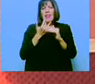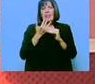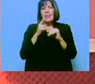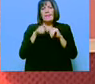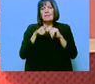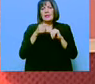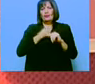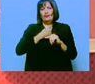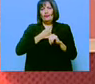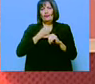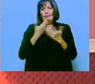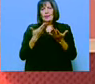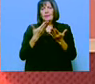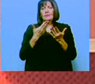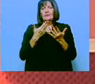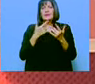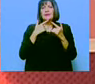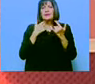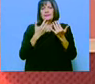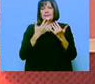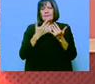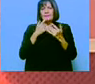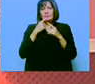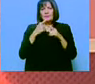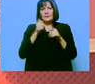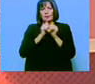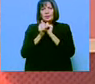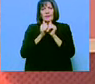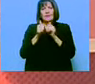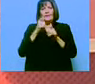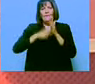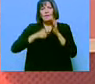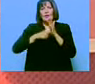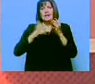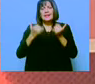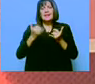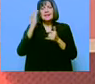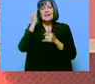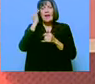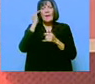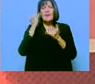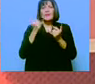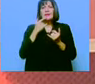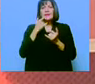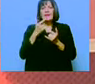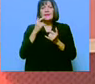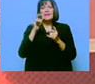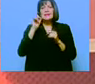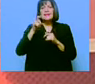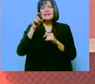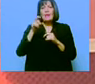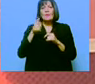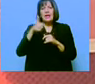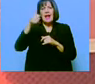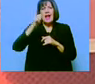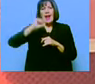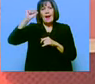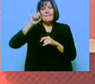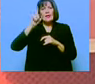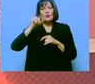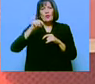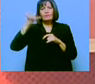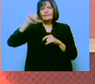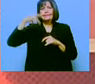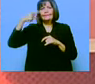dependemos de nosotros mismos, pero tenemos que competir y fuertemente. Sí, sabemos de que necesitamos ganar para no